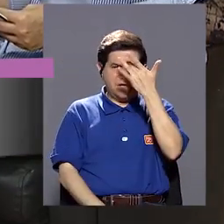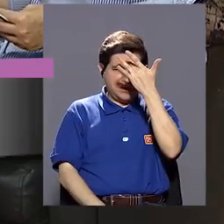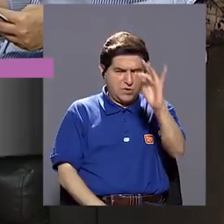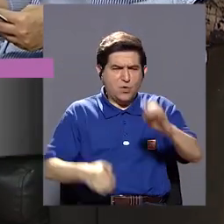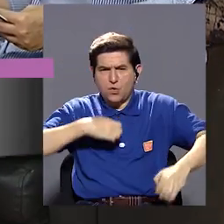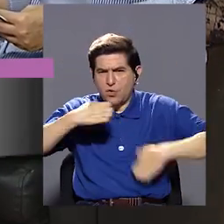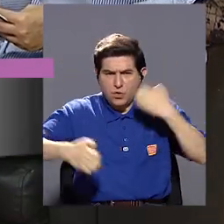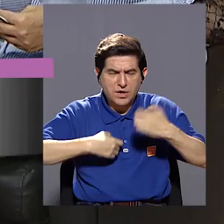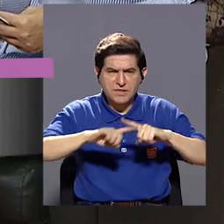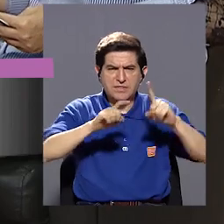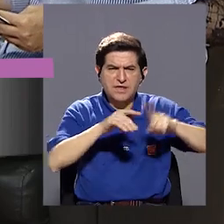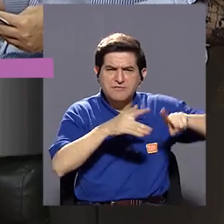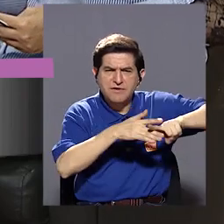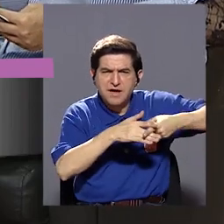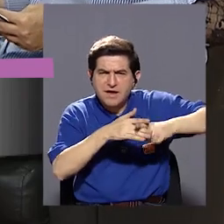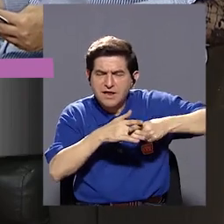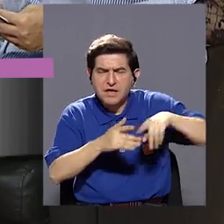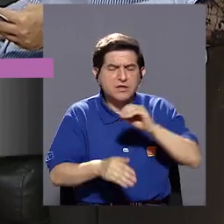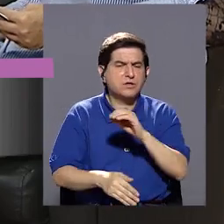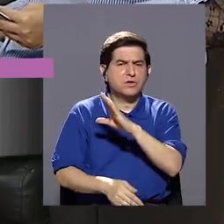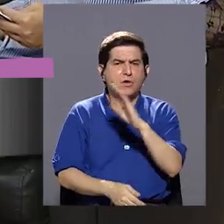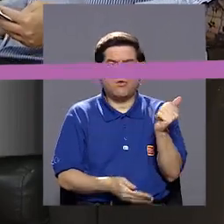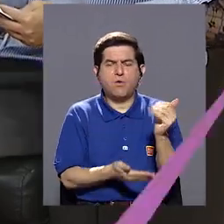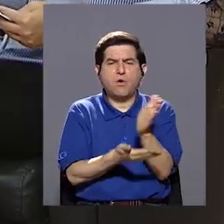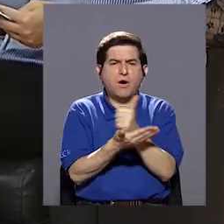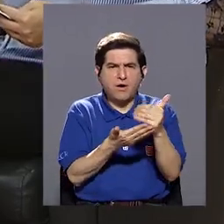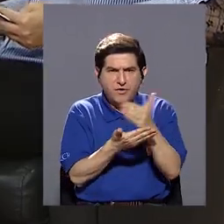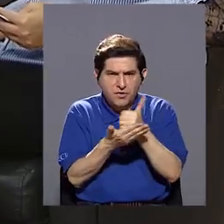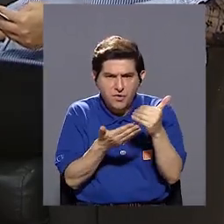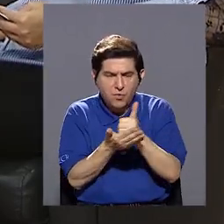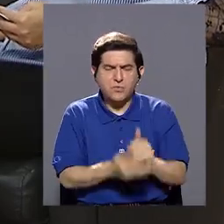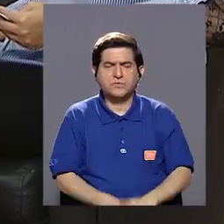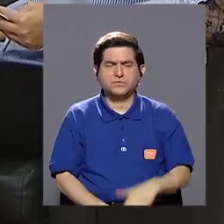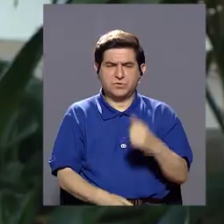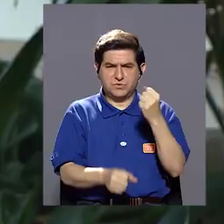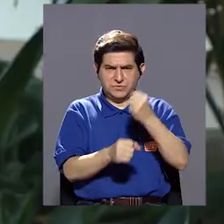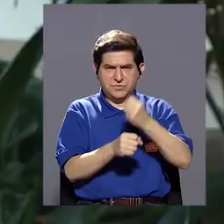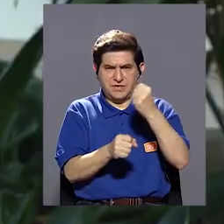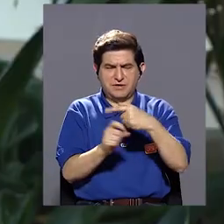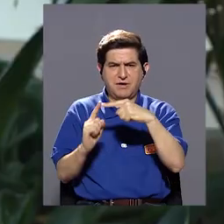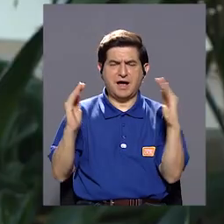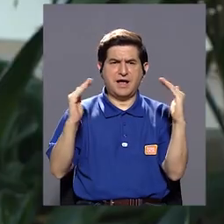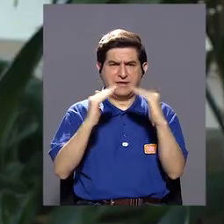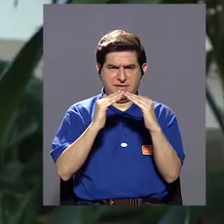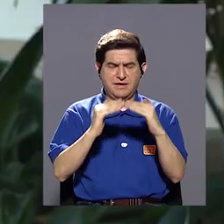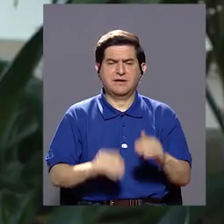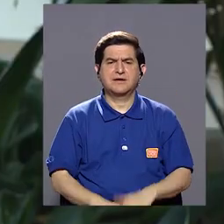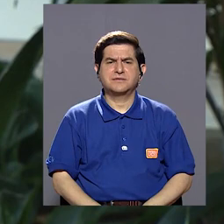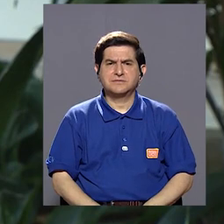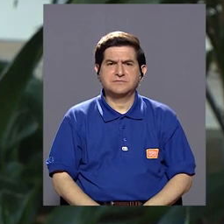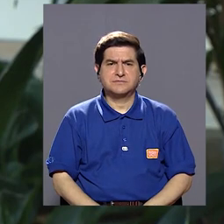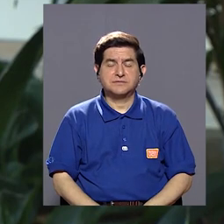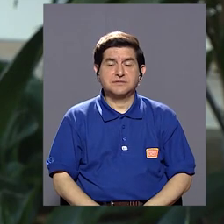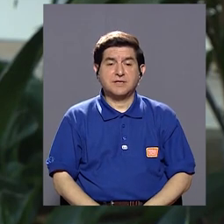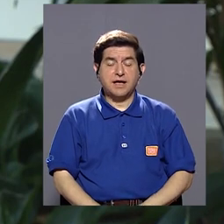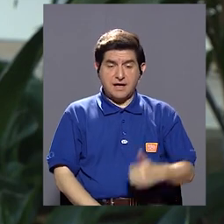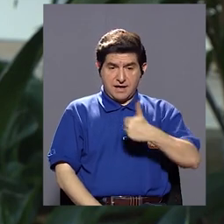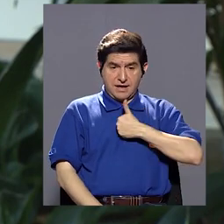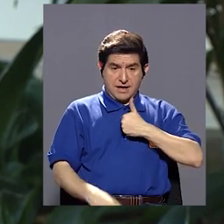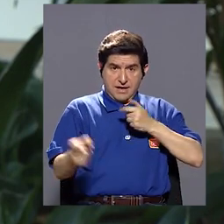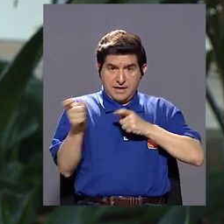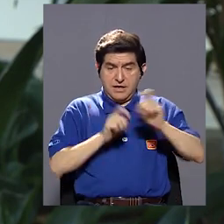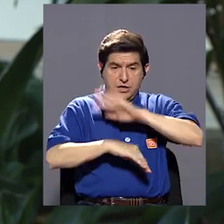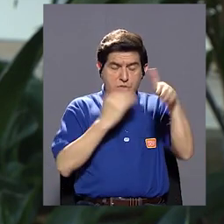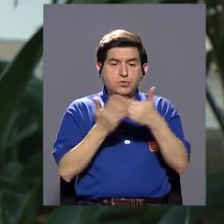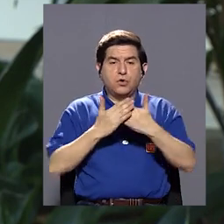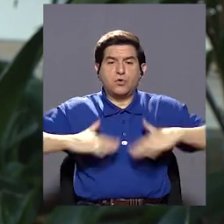este tipo de recursos, de habilidades que me sirven para el teletrabajo. Sí, la autorregulación está relacionada a